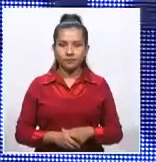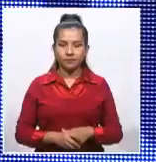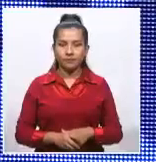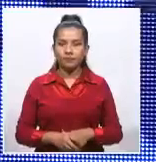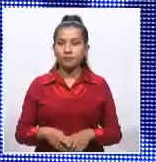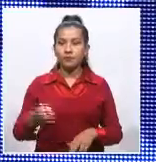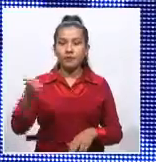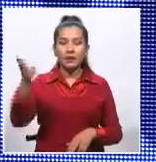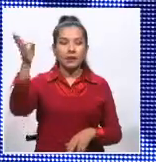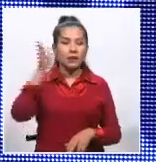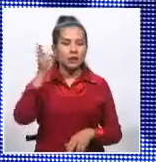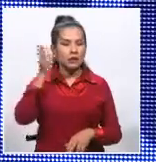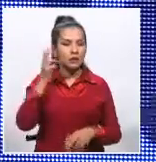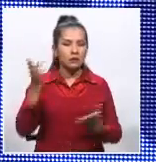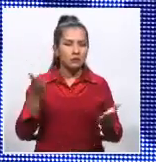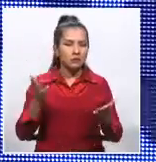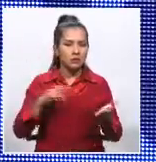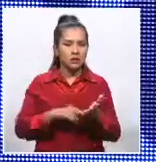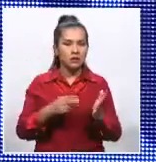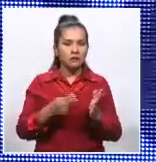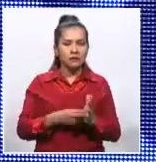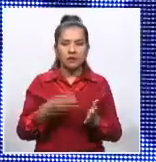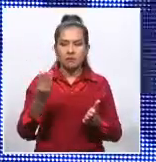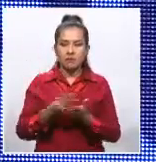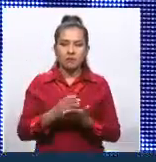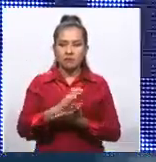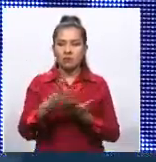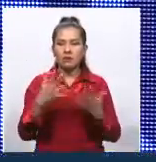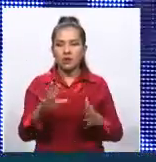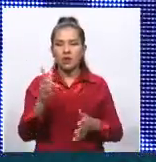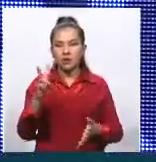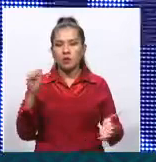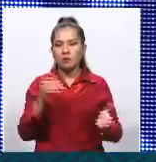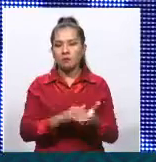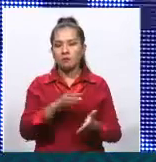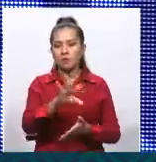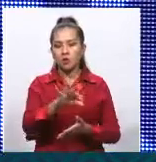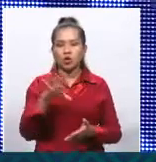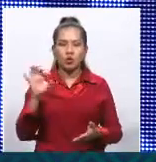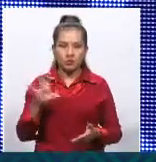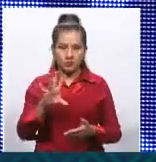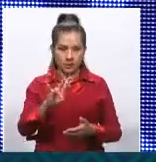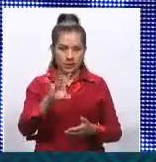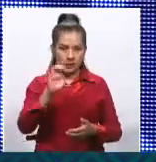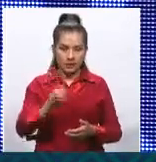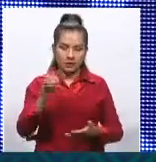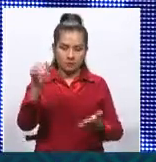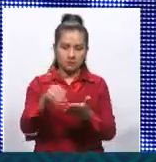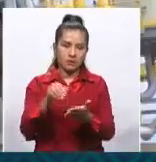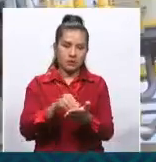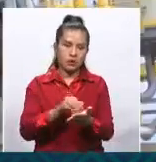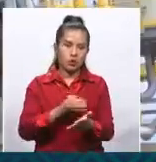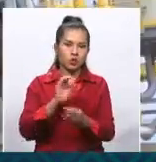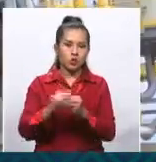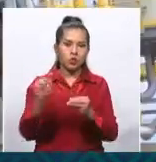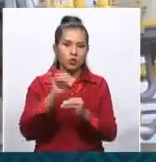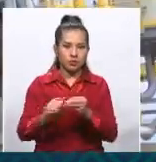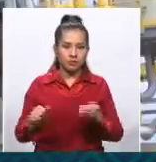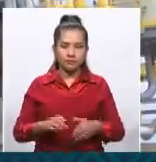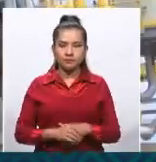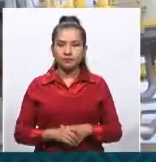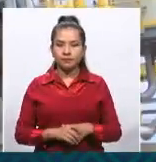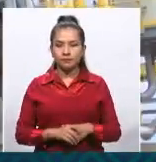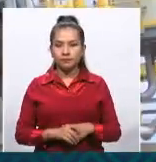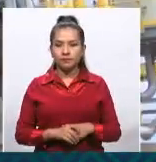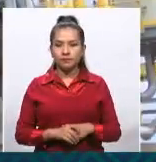la renta significó este año ingreso de 2.970 millones de dólares.